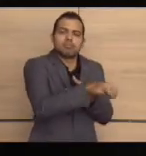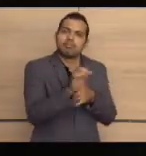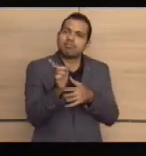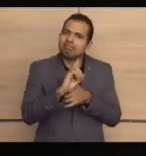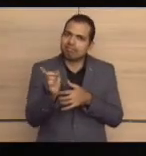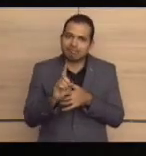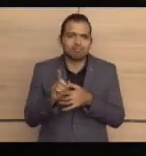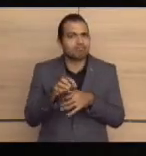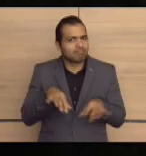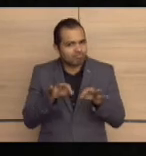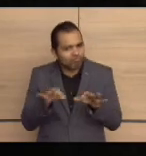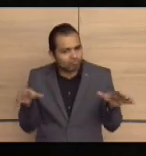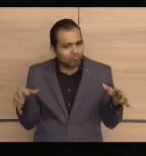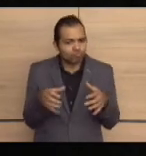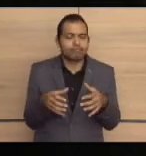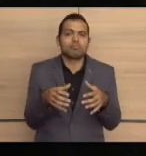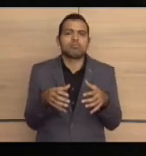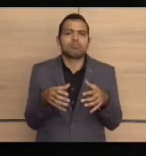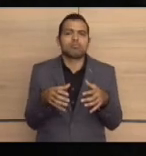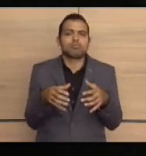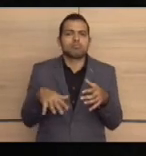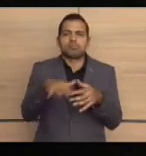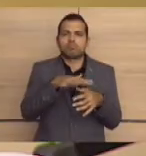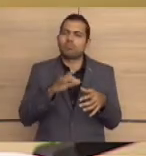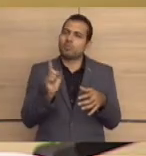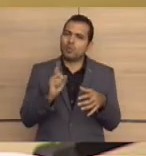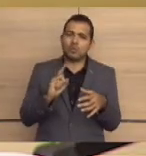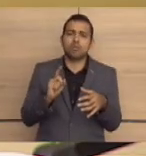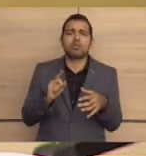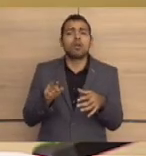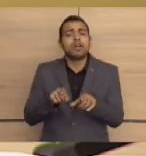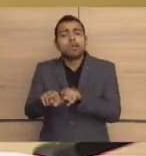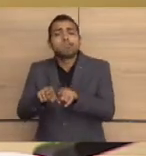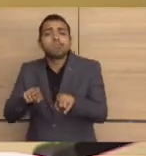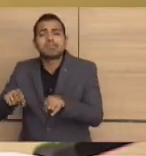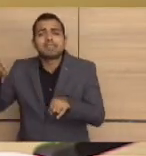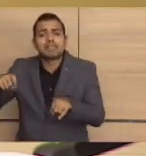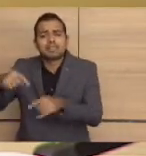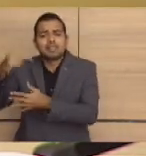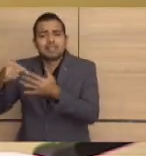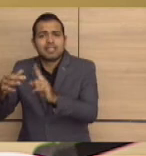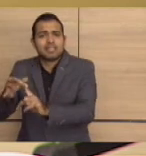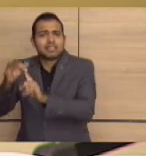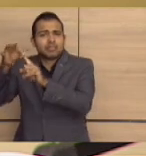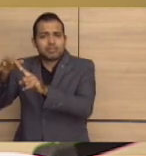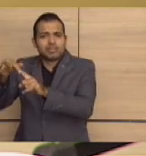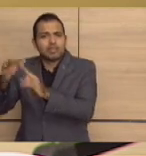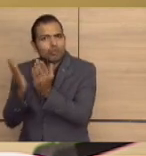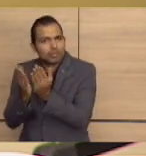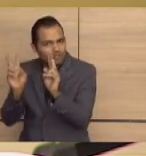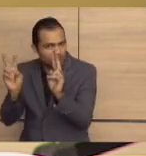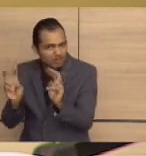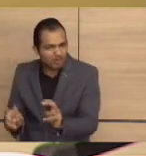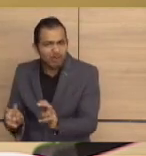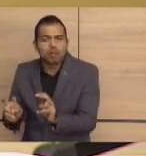propios que realmente respondan a las necesidades específicas de cada uno de los colombianos, ¿sí? Toda